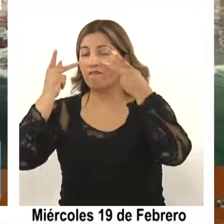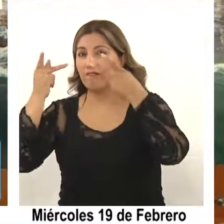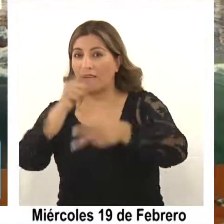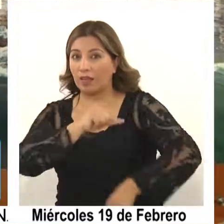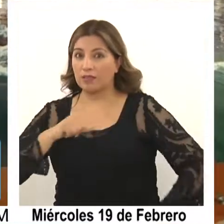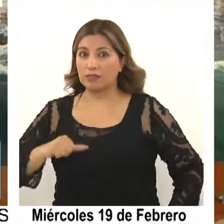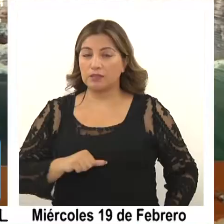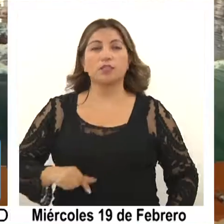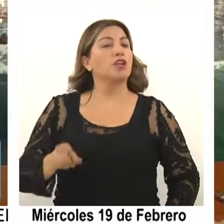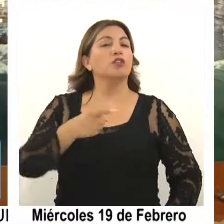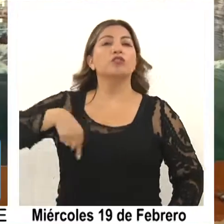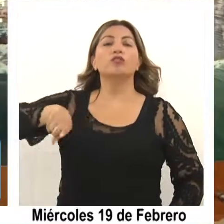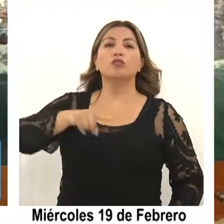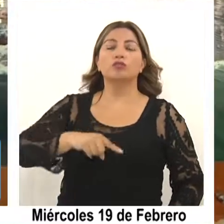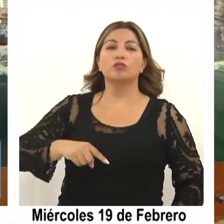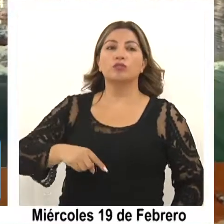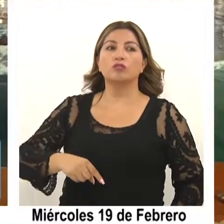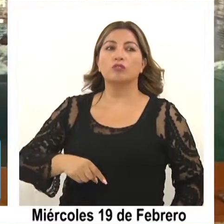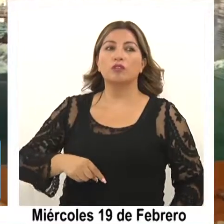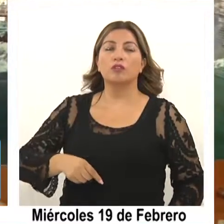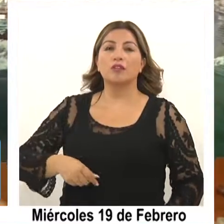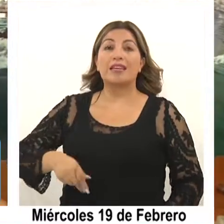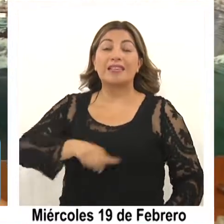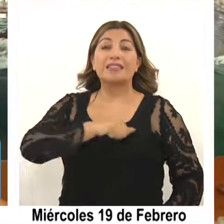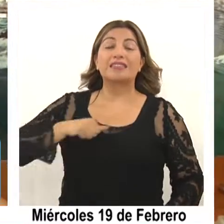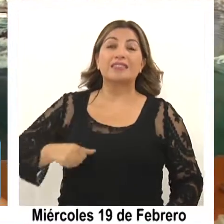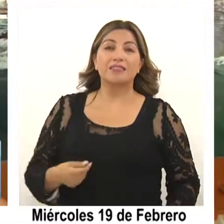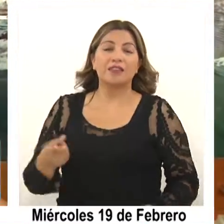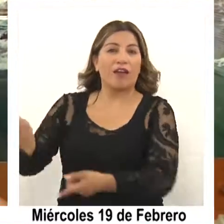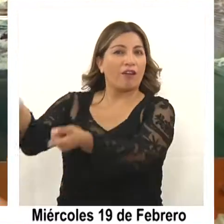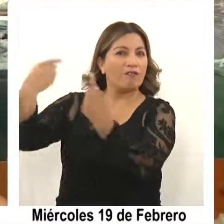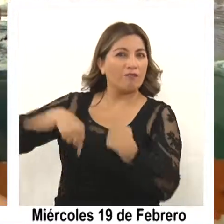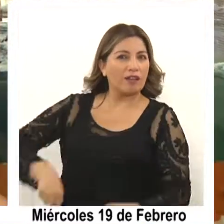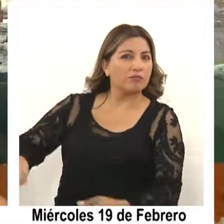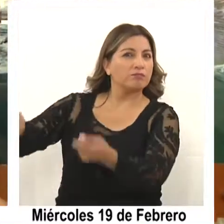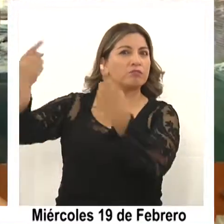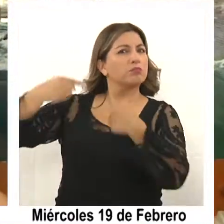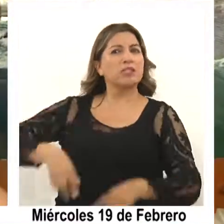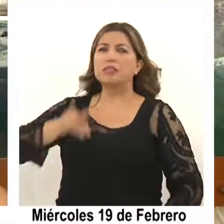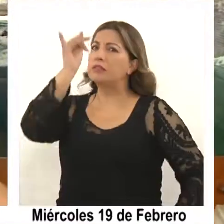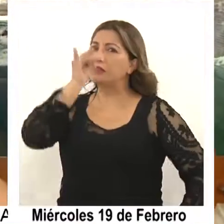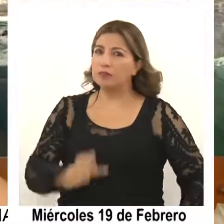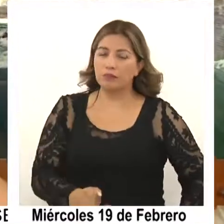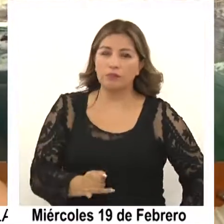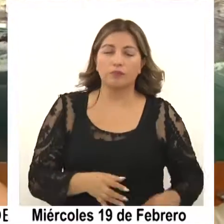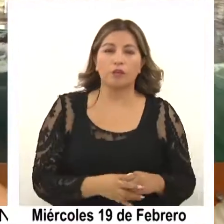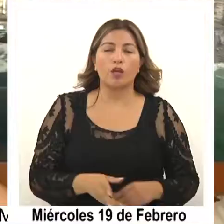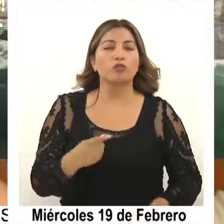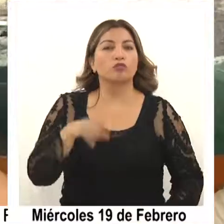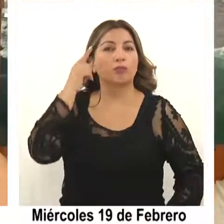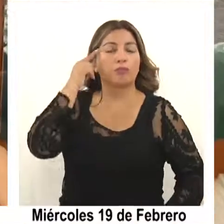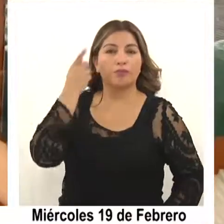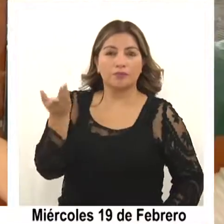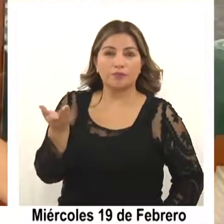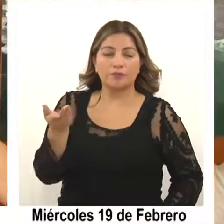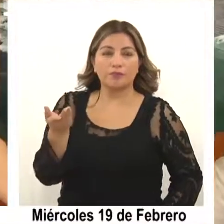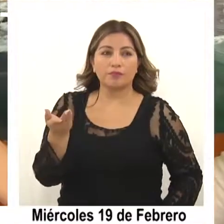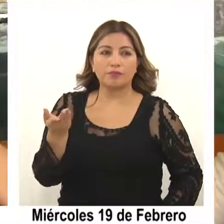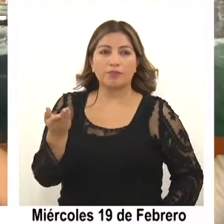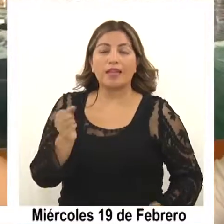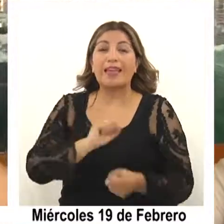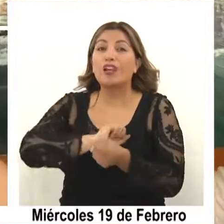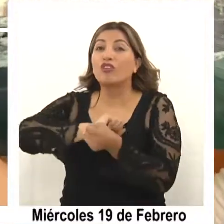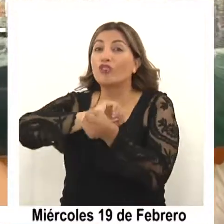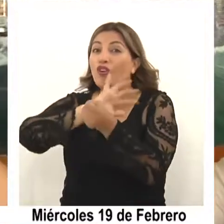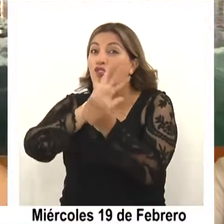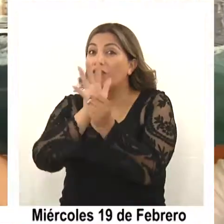nosotros somos más bien importadores de carga china que ha seguido llegando con regularidad hay que pensar que el efecto el